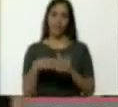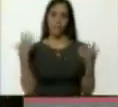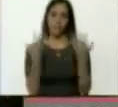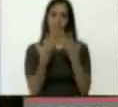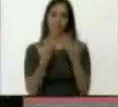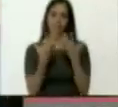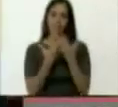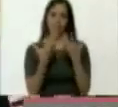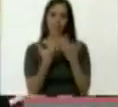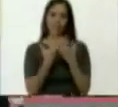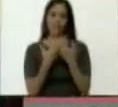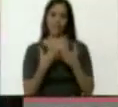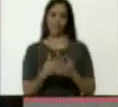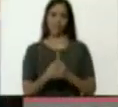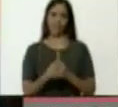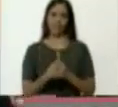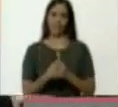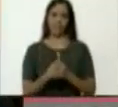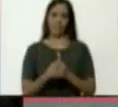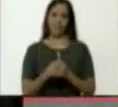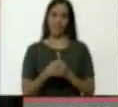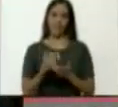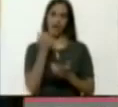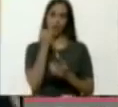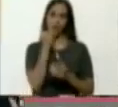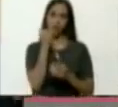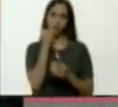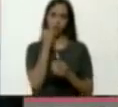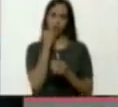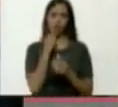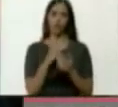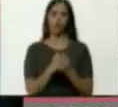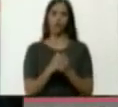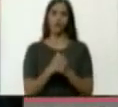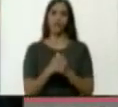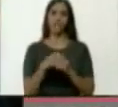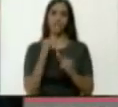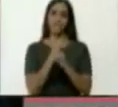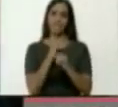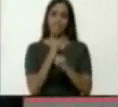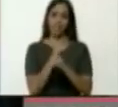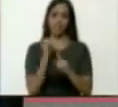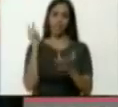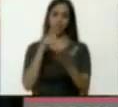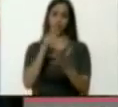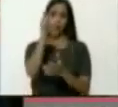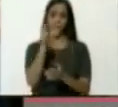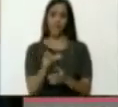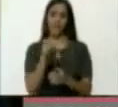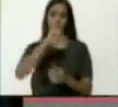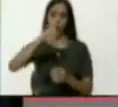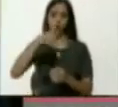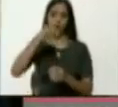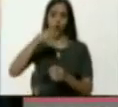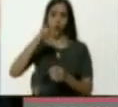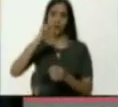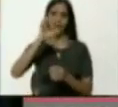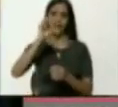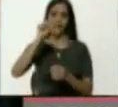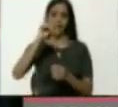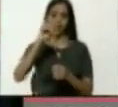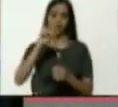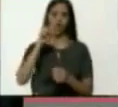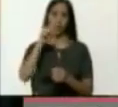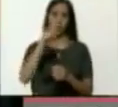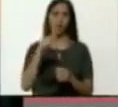la puñalada trapera, el acoso cibernético. Llegó un personaje que se llama JJ Rendón y por eso es que usted